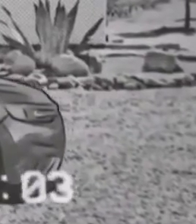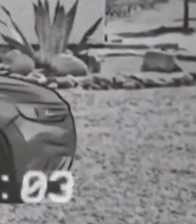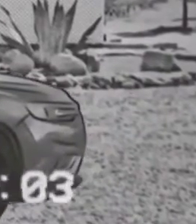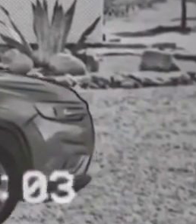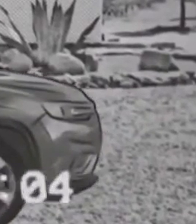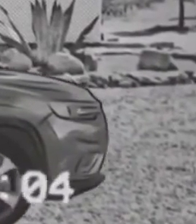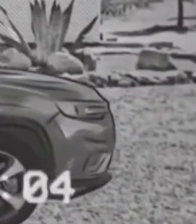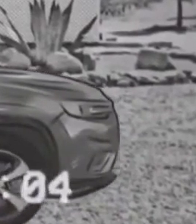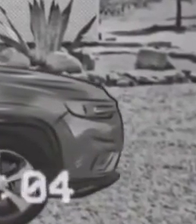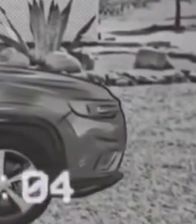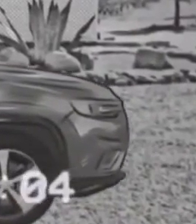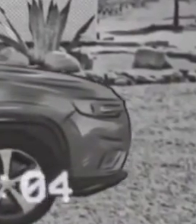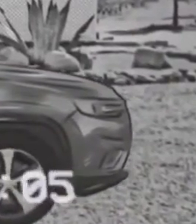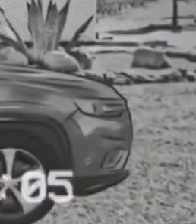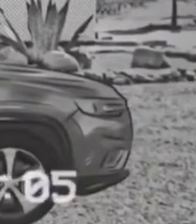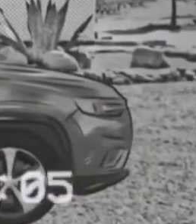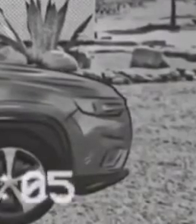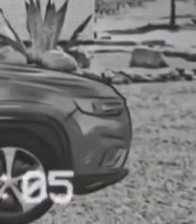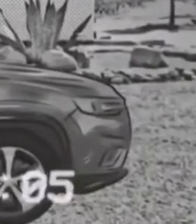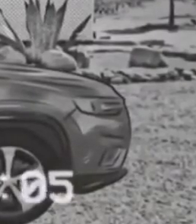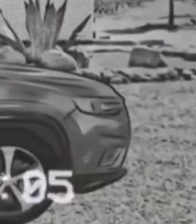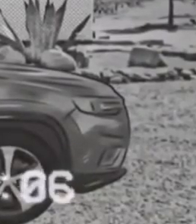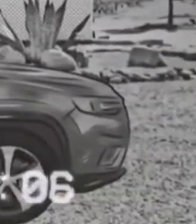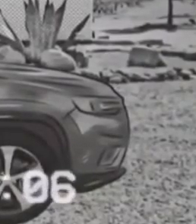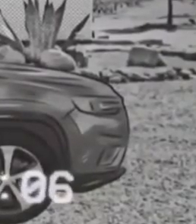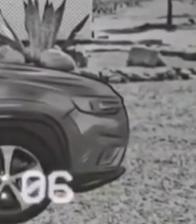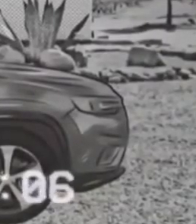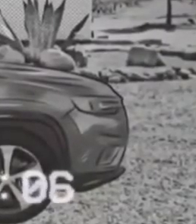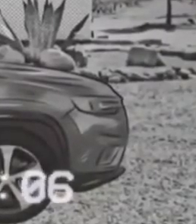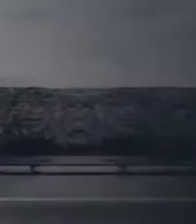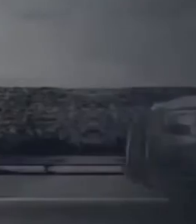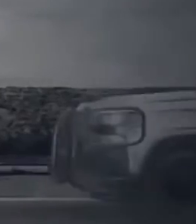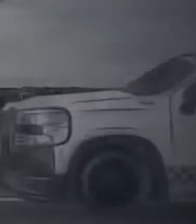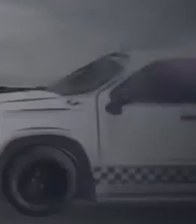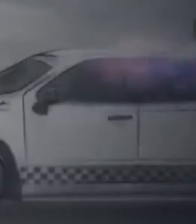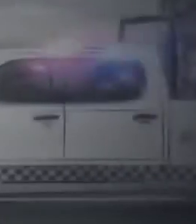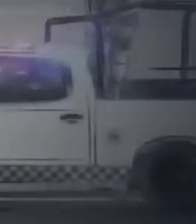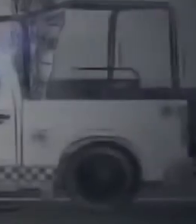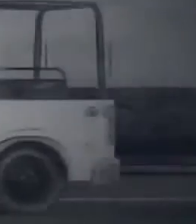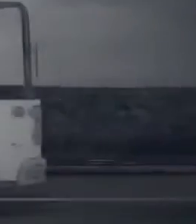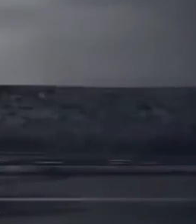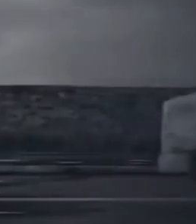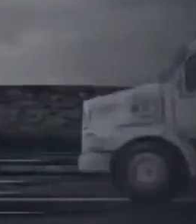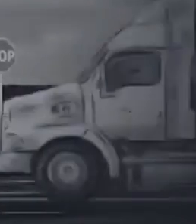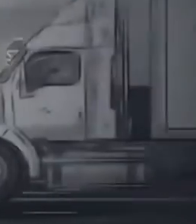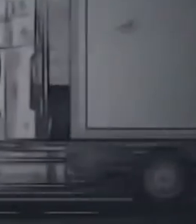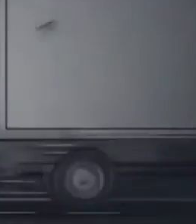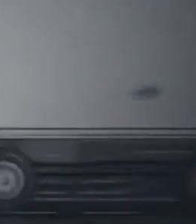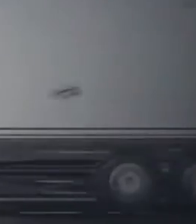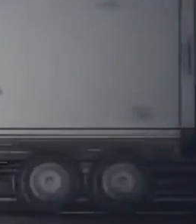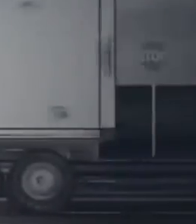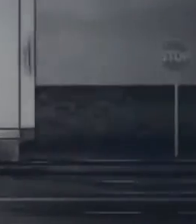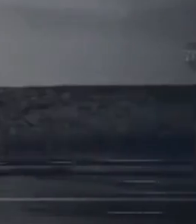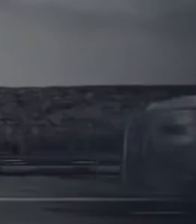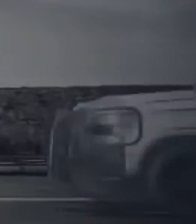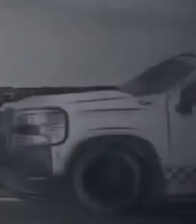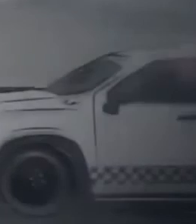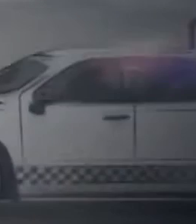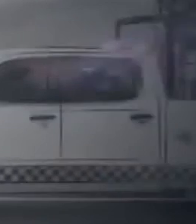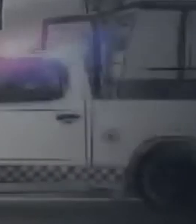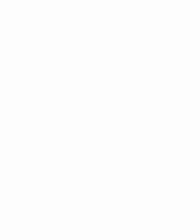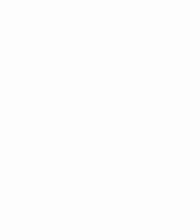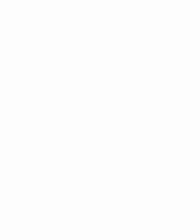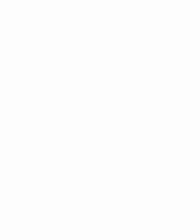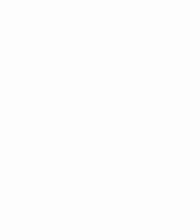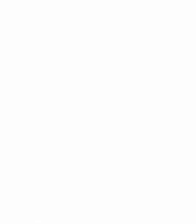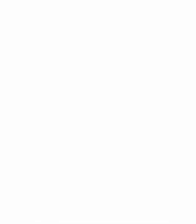estatales detuvieron una camioneta Suburban negra en Tepic, pero enseguida llegó la Policía Federal a ayudar a quienes se encontraban en la